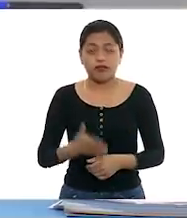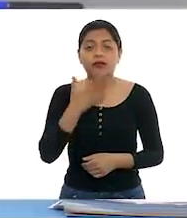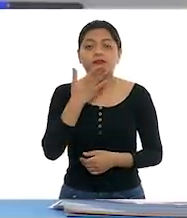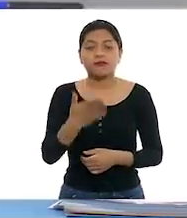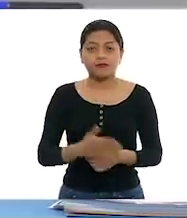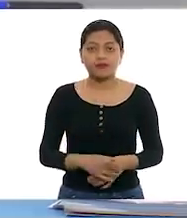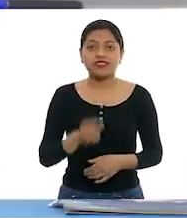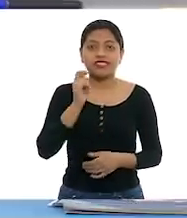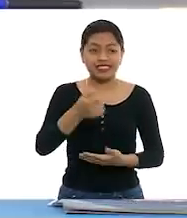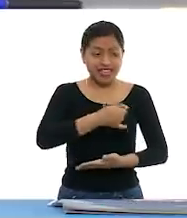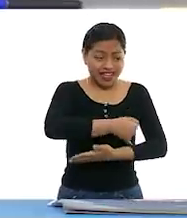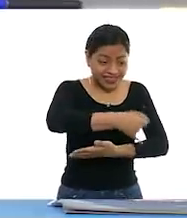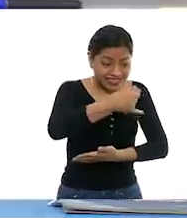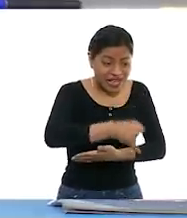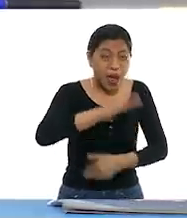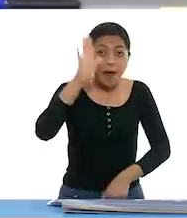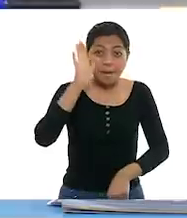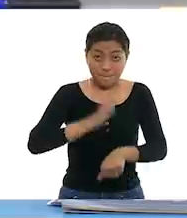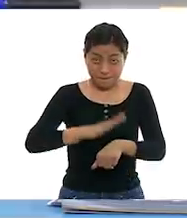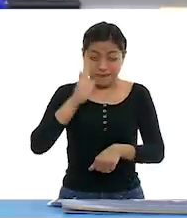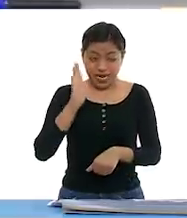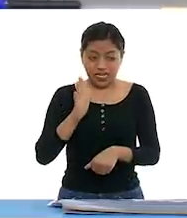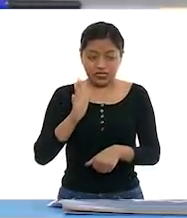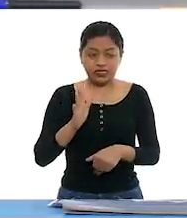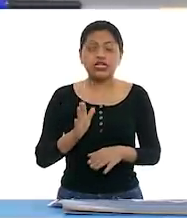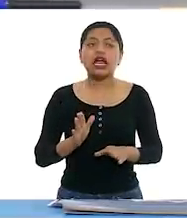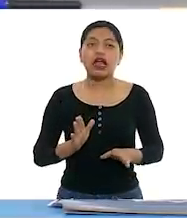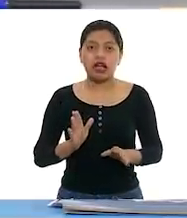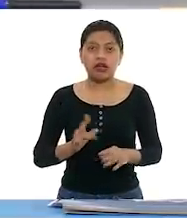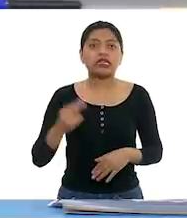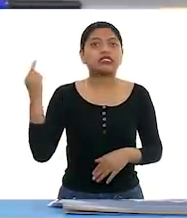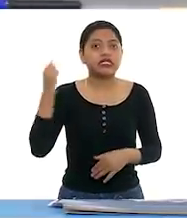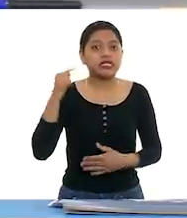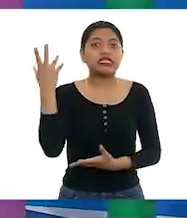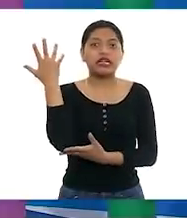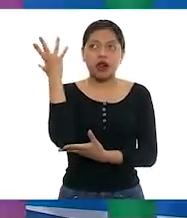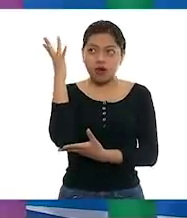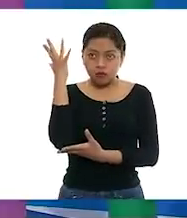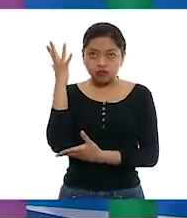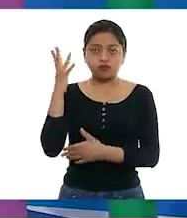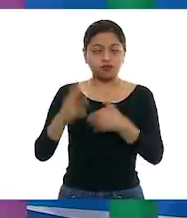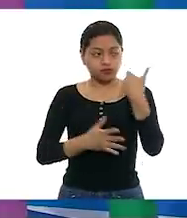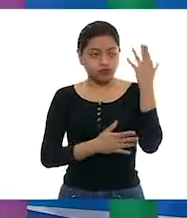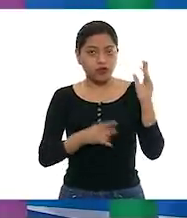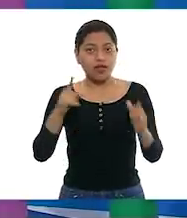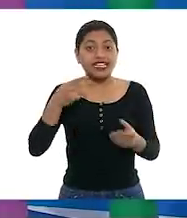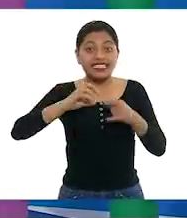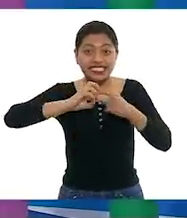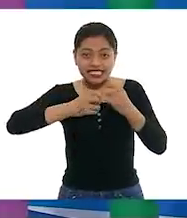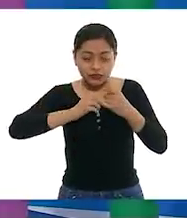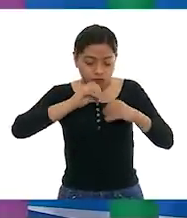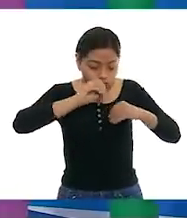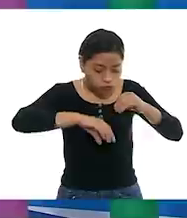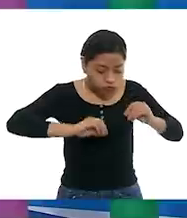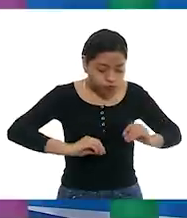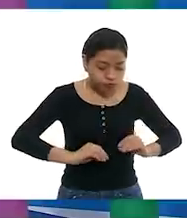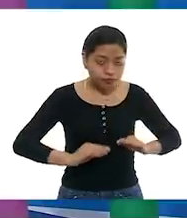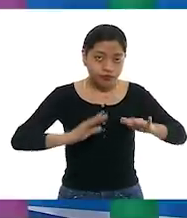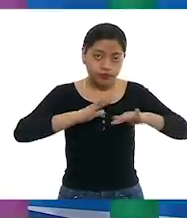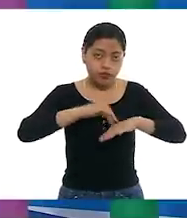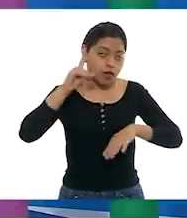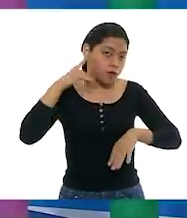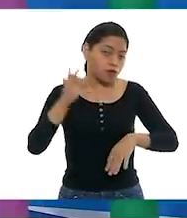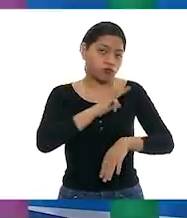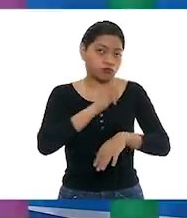Entonces, sembrando más árboles, ¿combatimos el cambio climático? Esa es una de las acciones